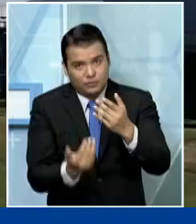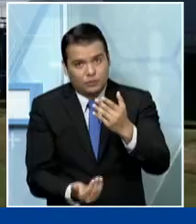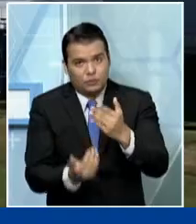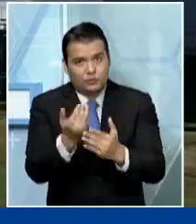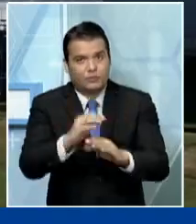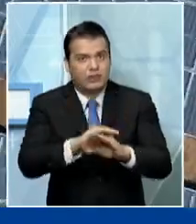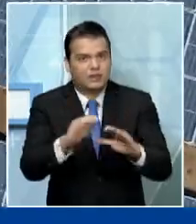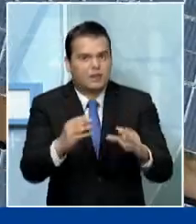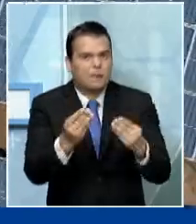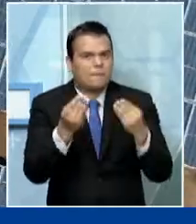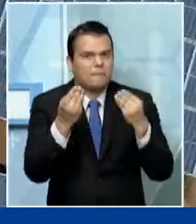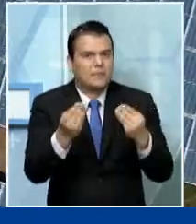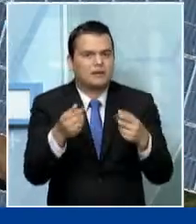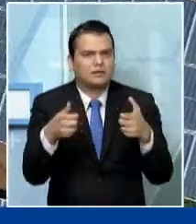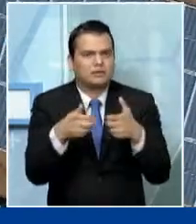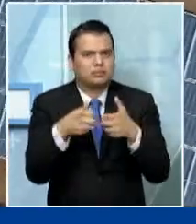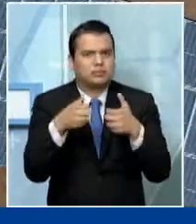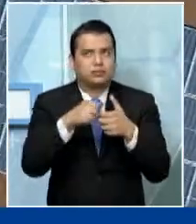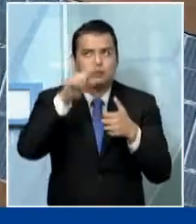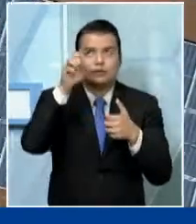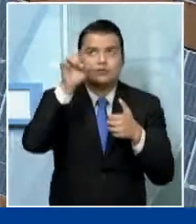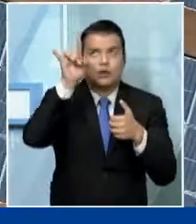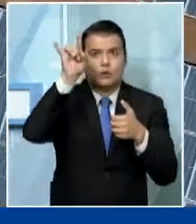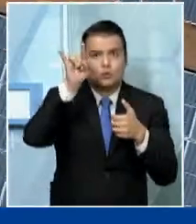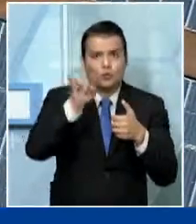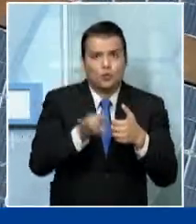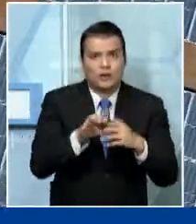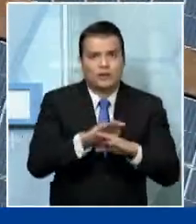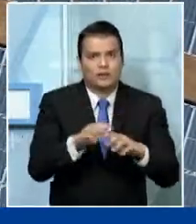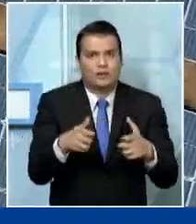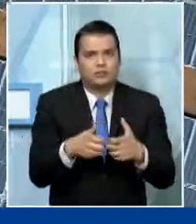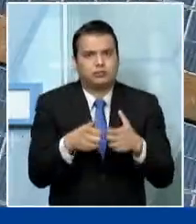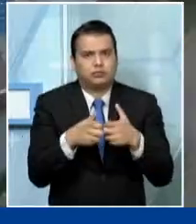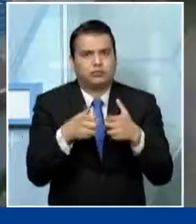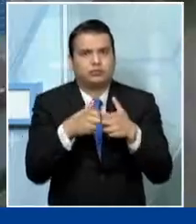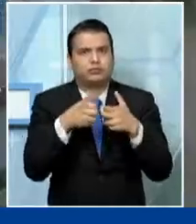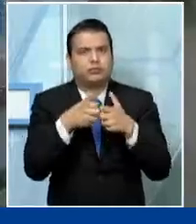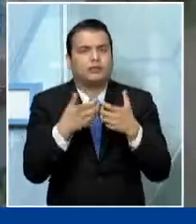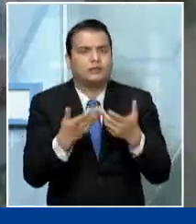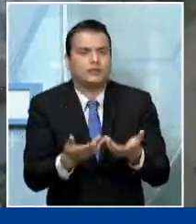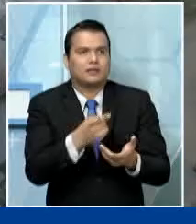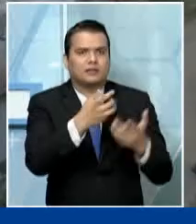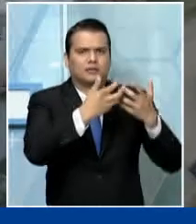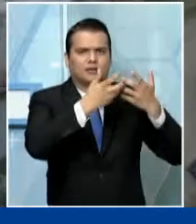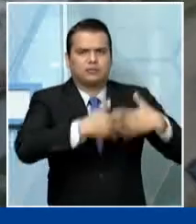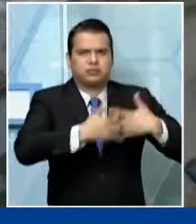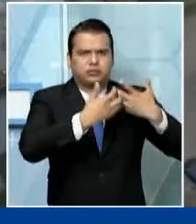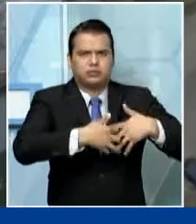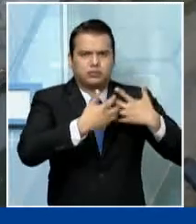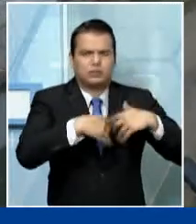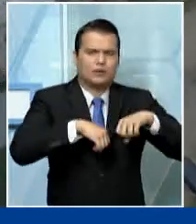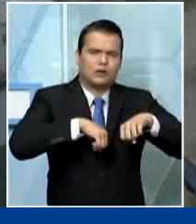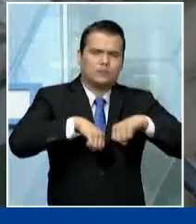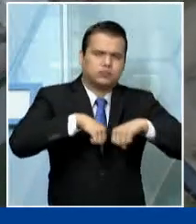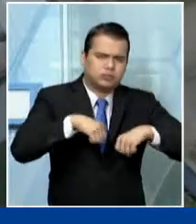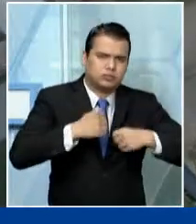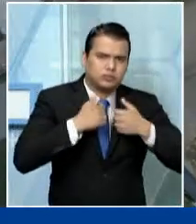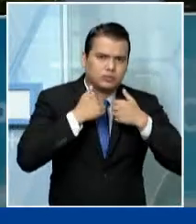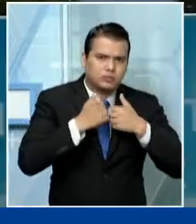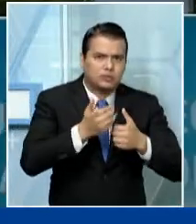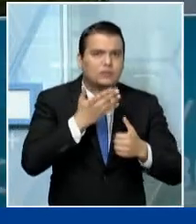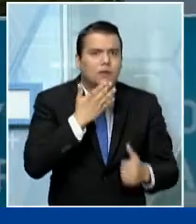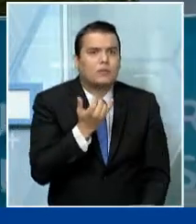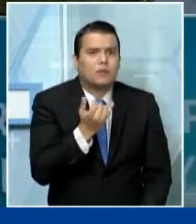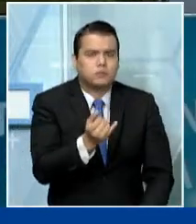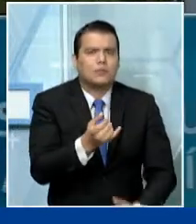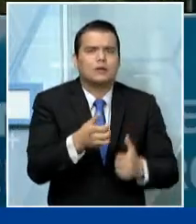potencial de generación de energía fotovoltaica proveniente del sol, se pretende generar mayores eficiencias operativas en la planta, asegurar el abastecimiento energético